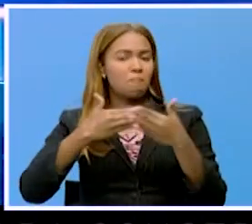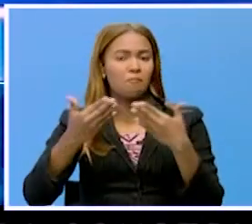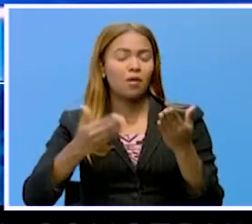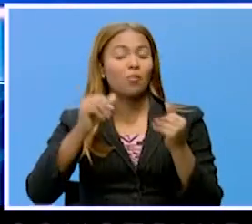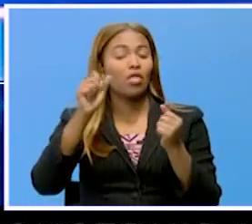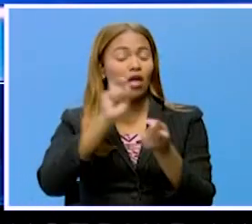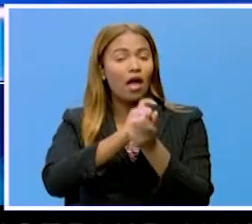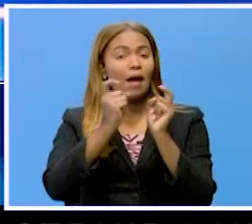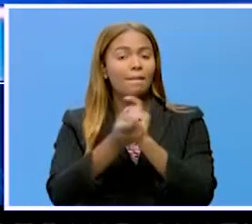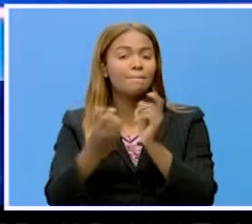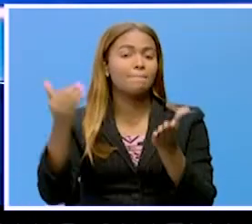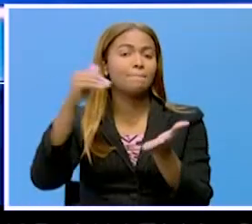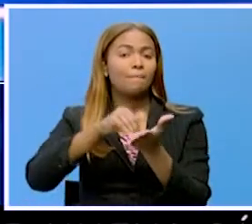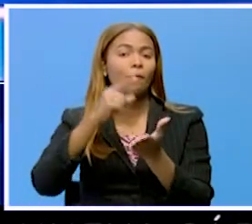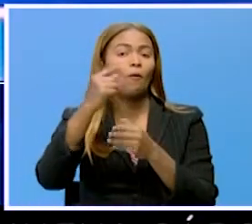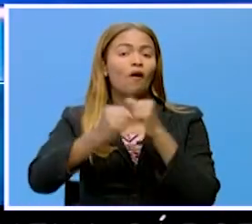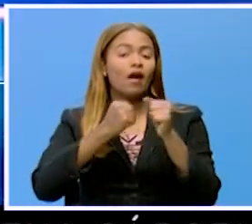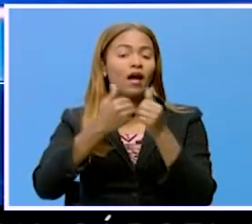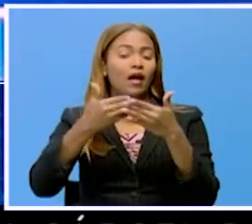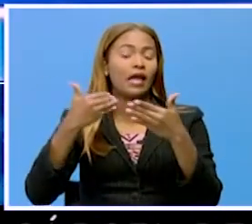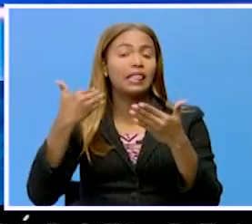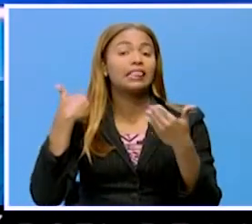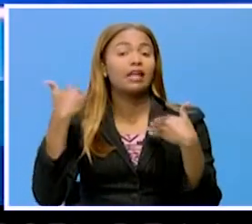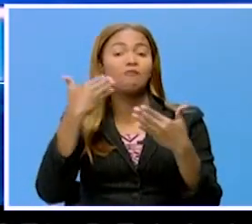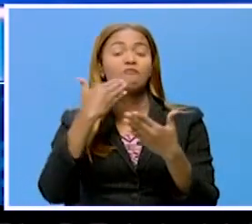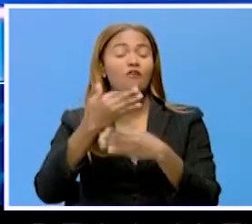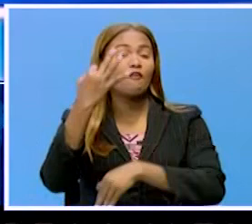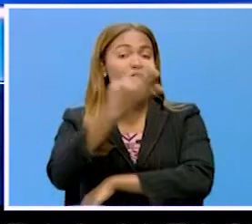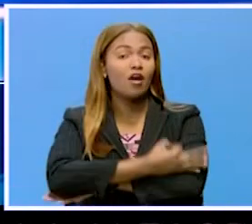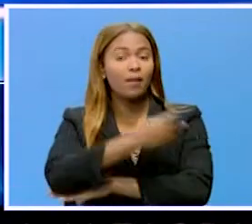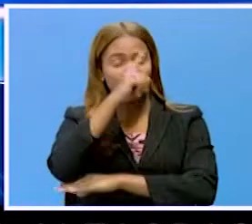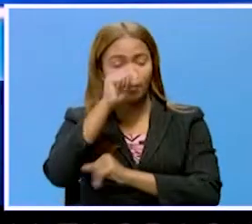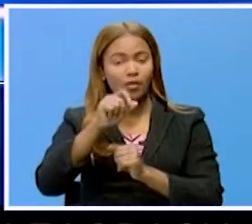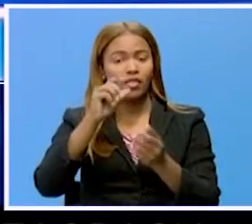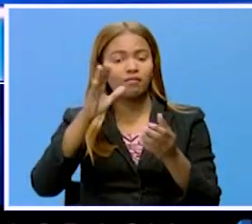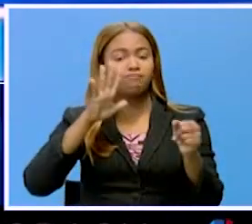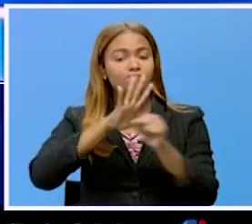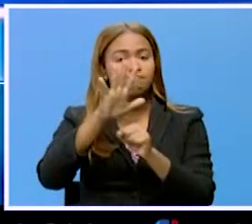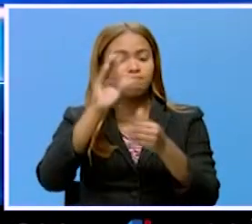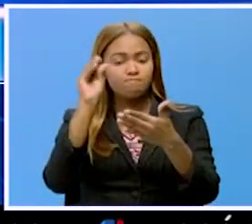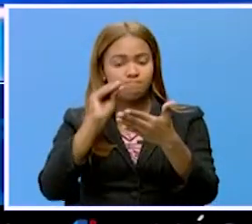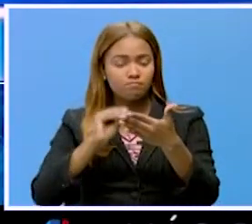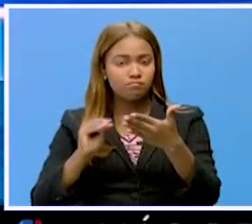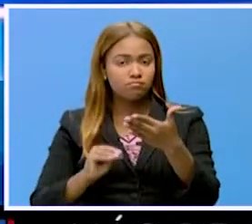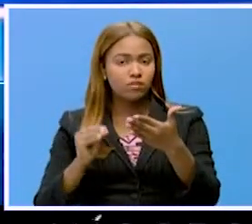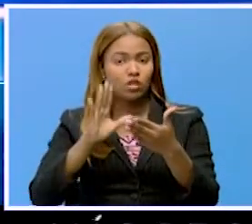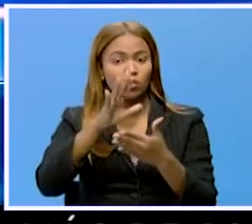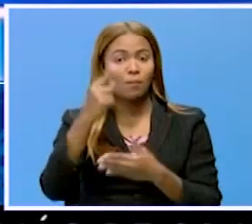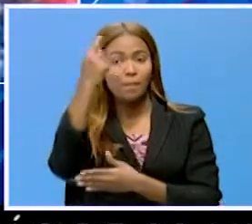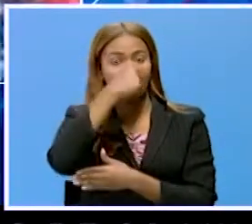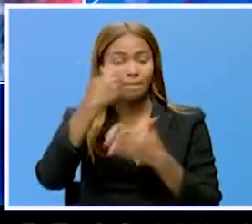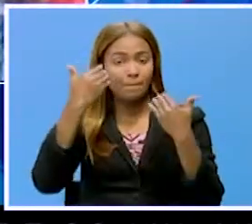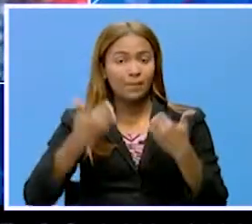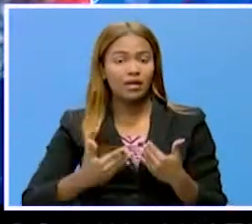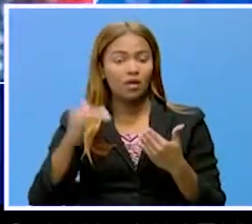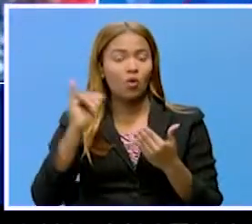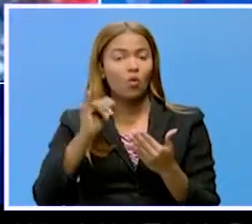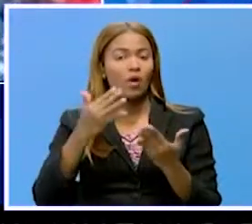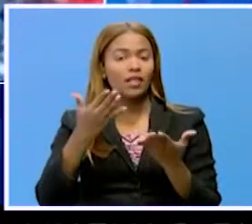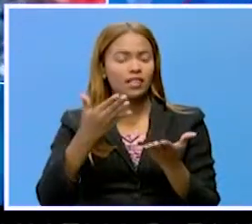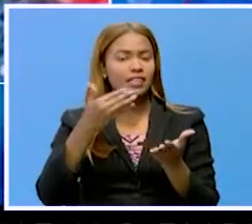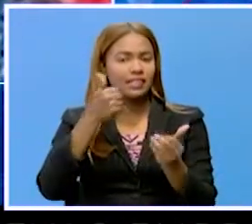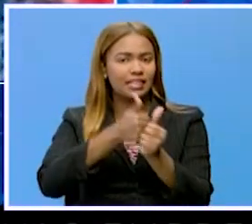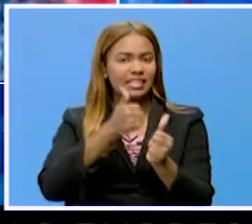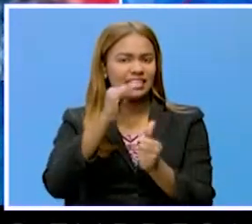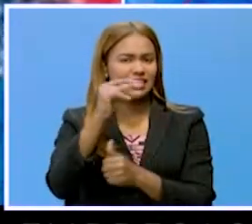Puedes renovarla hasta un año antes. Estás en buena fecha para hacer el llenado, hacer tu perfil, que es como una cuenta, sacar una